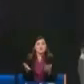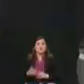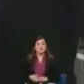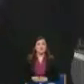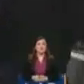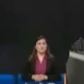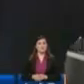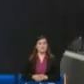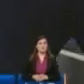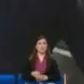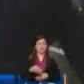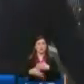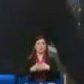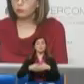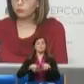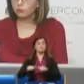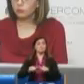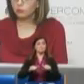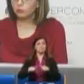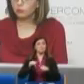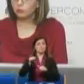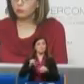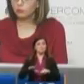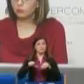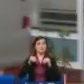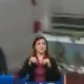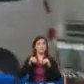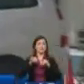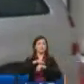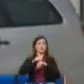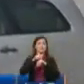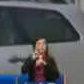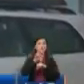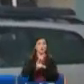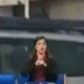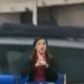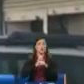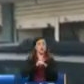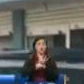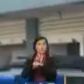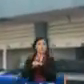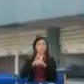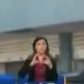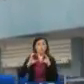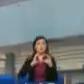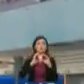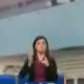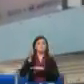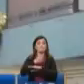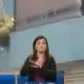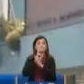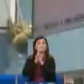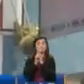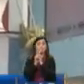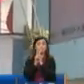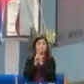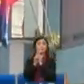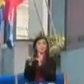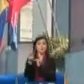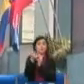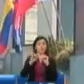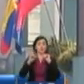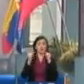Se trata de un proceso administrativo que fue admitido en tiempo récord por la Superintendencia de Comunicación tras la denuncia de este